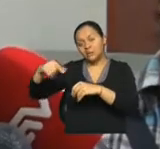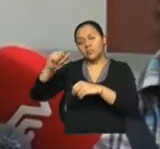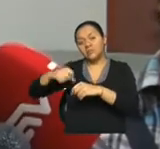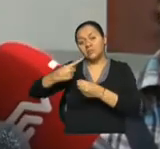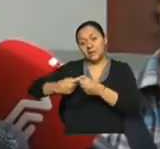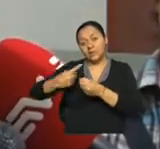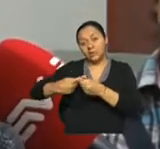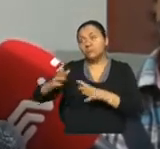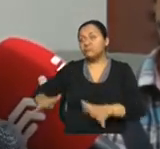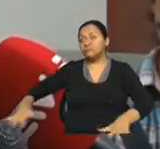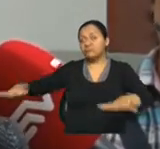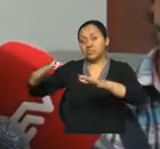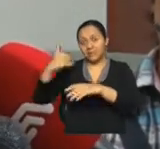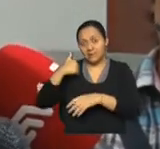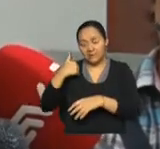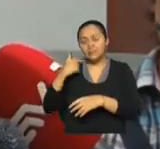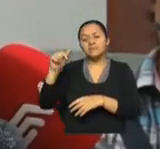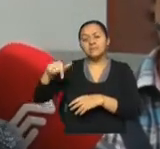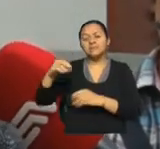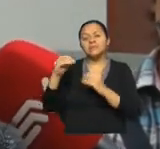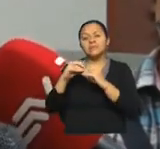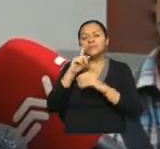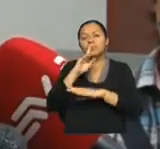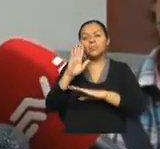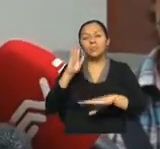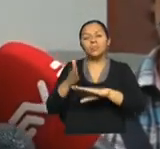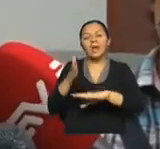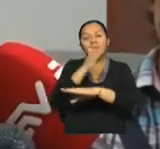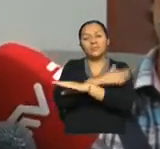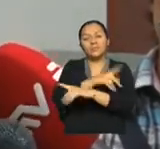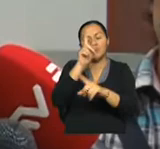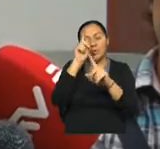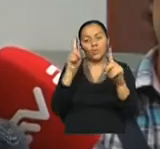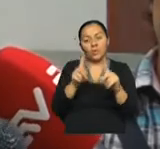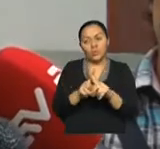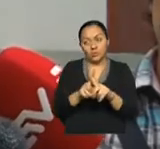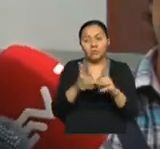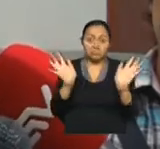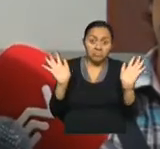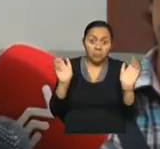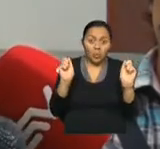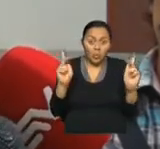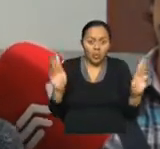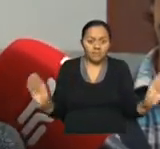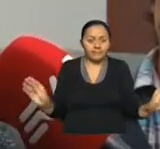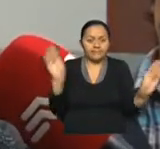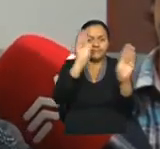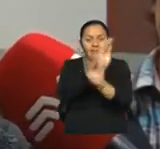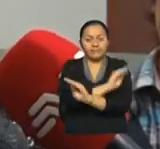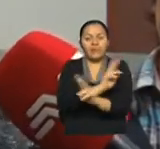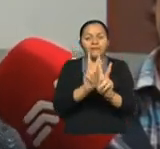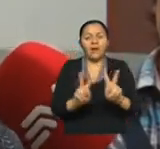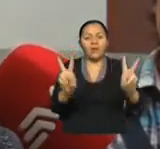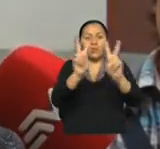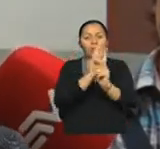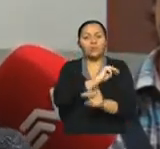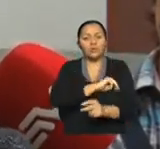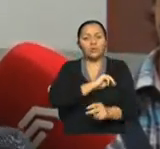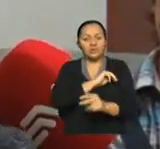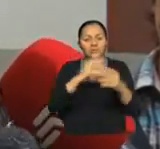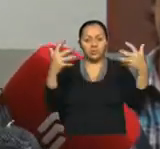de Quito, que era parte de un compromiso de permuta al valor catastral, obviamente, y que el